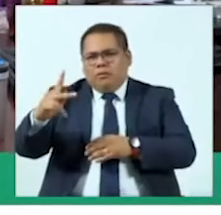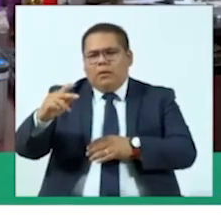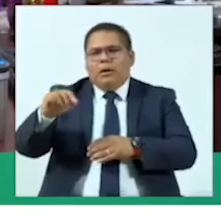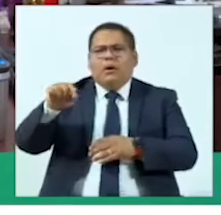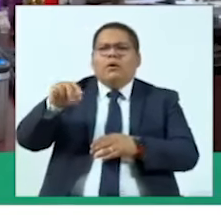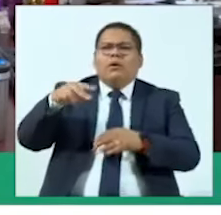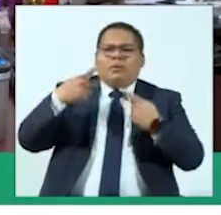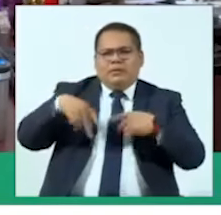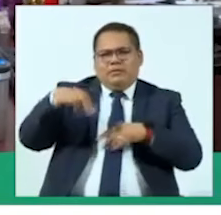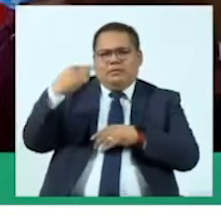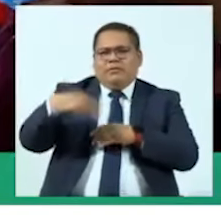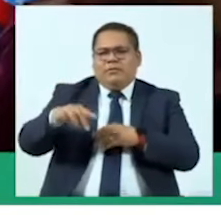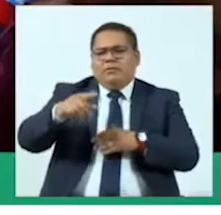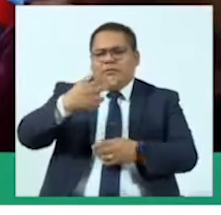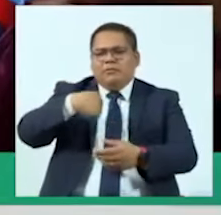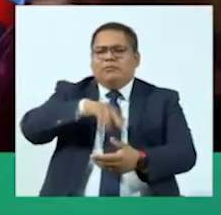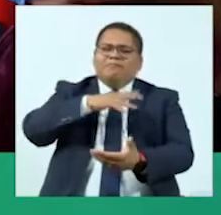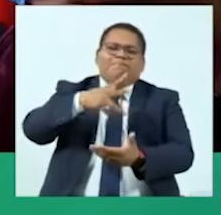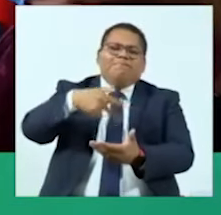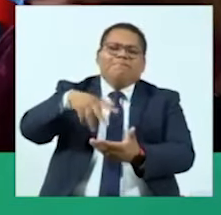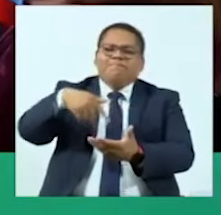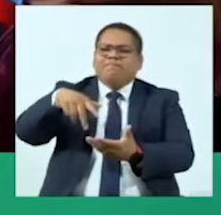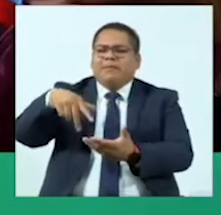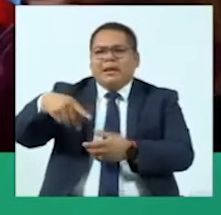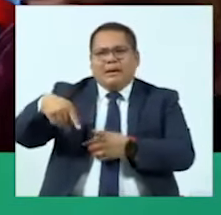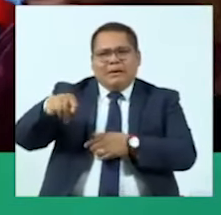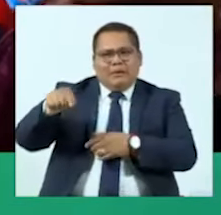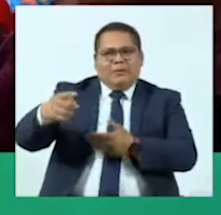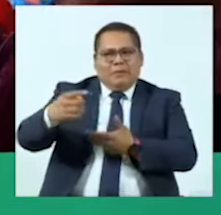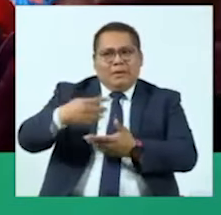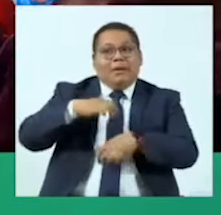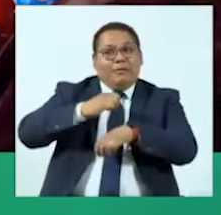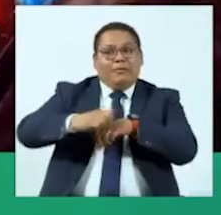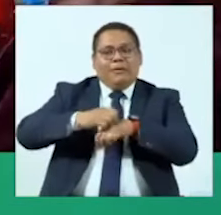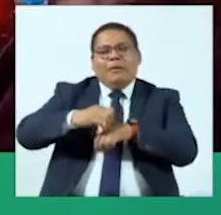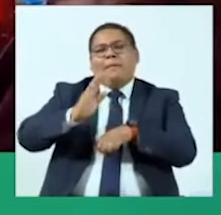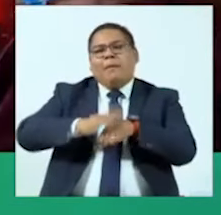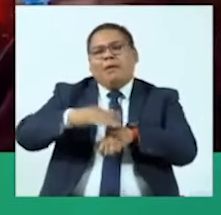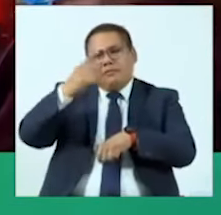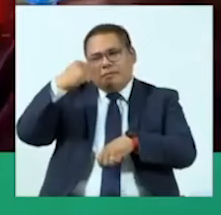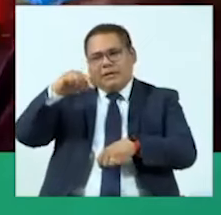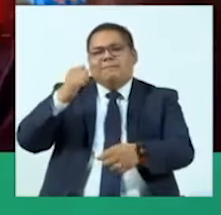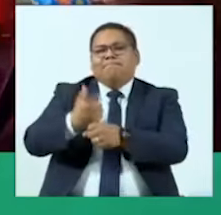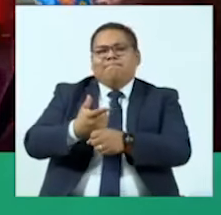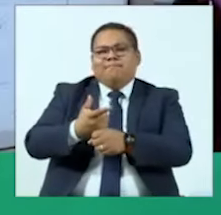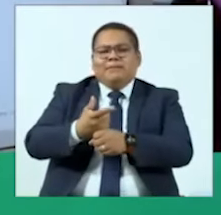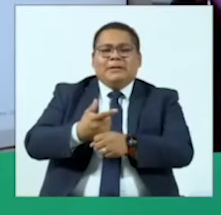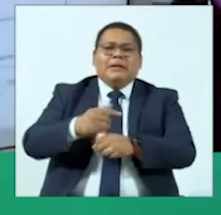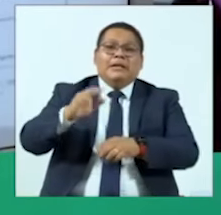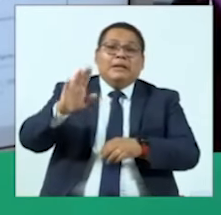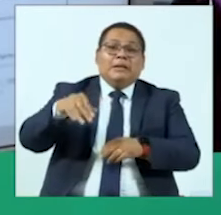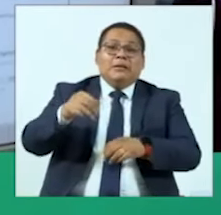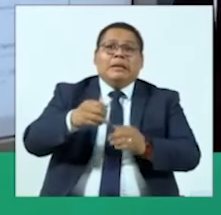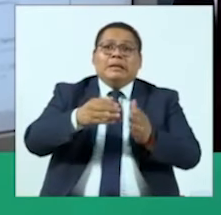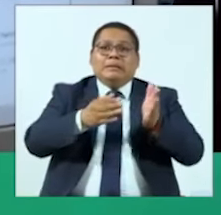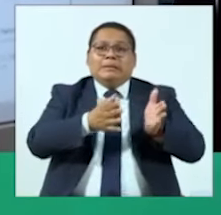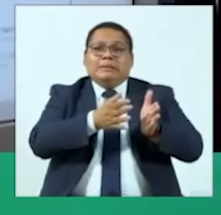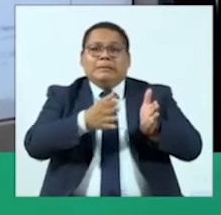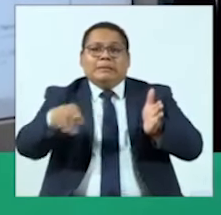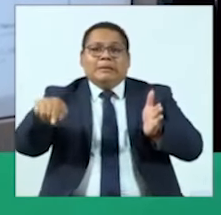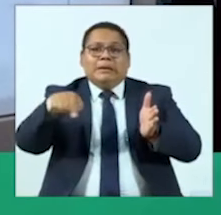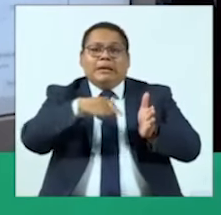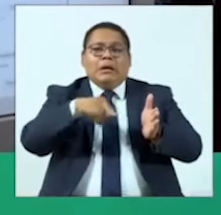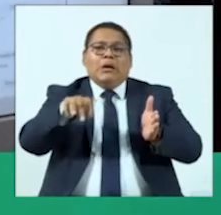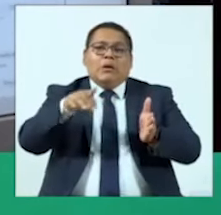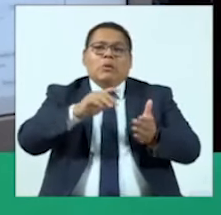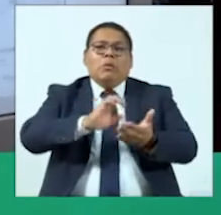correspondientes Por supuesto que si nos da los datos del acta es más fácil que nosotros lleguemos con ella de cuándo a Cuándo es la entrega de